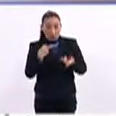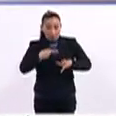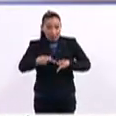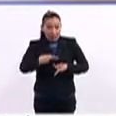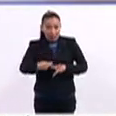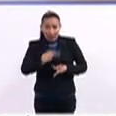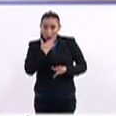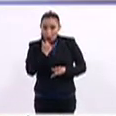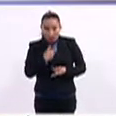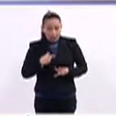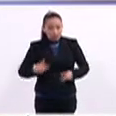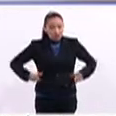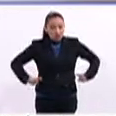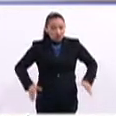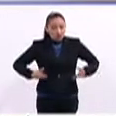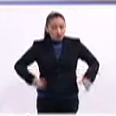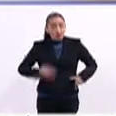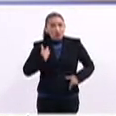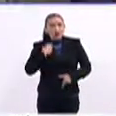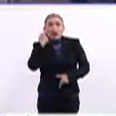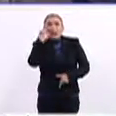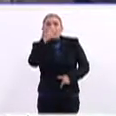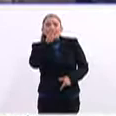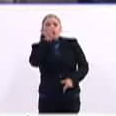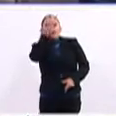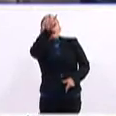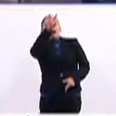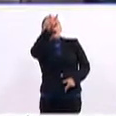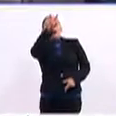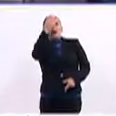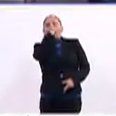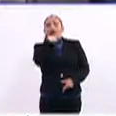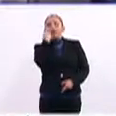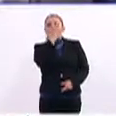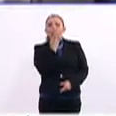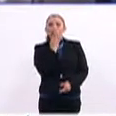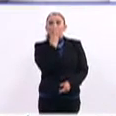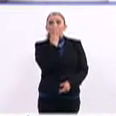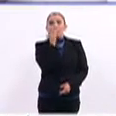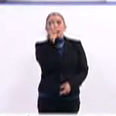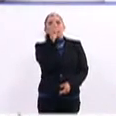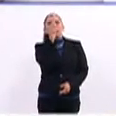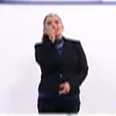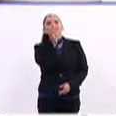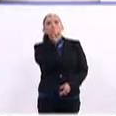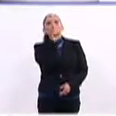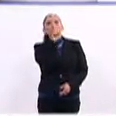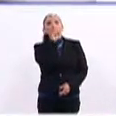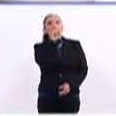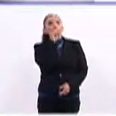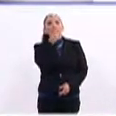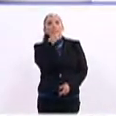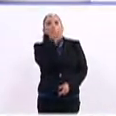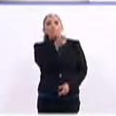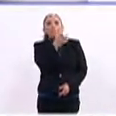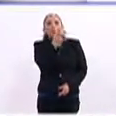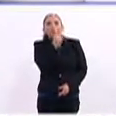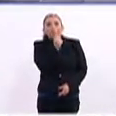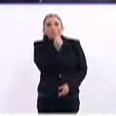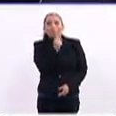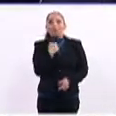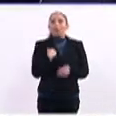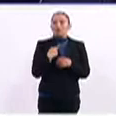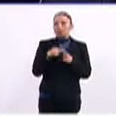piernas y llevo en mi silla de ruedas, mis ojos alcanzan a ver esa placa sobre del rostro y sé que algo calla, que algo no se dice.